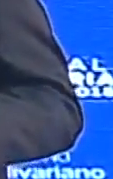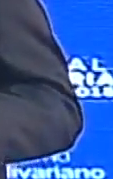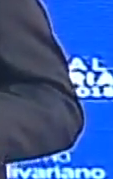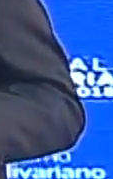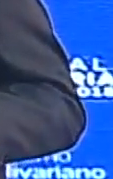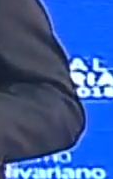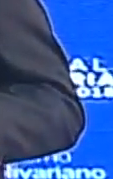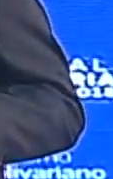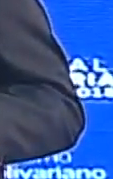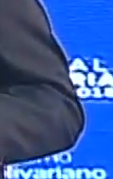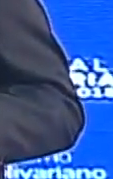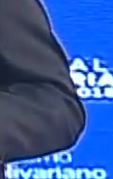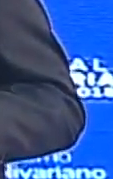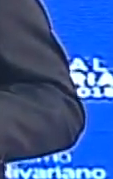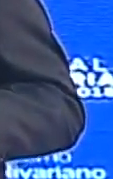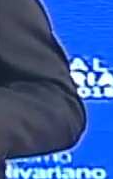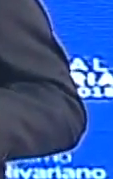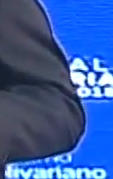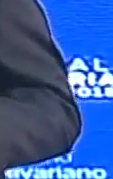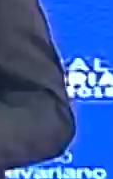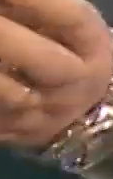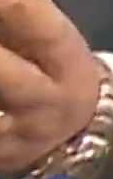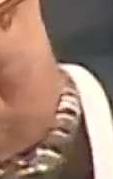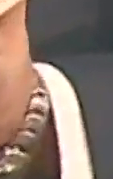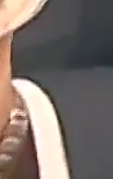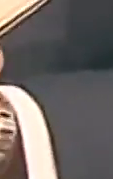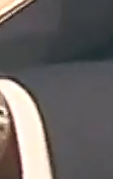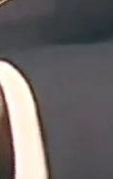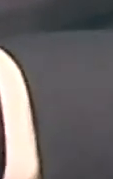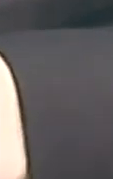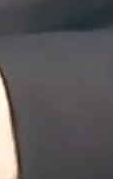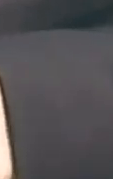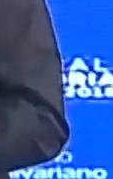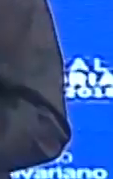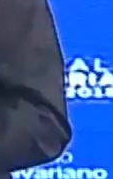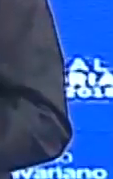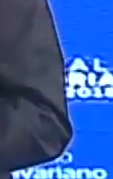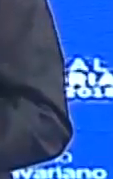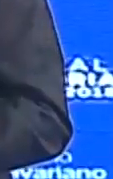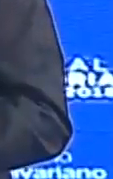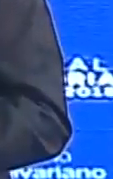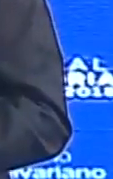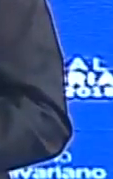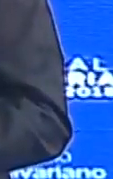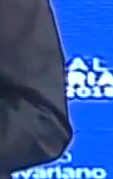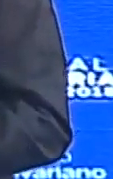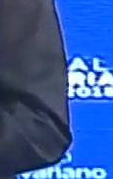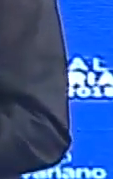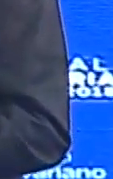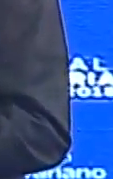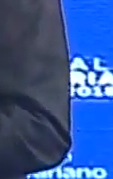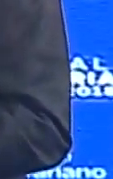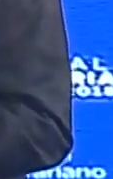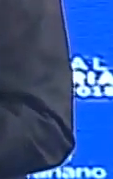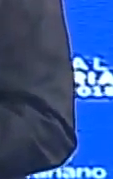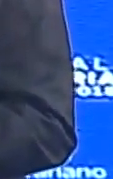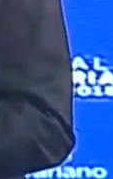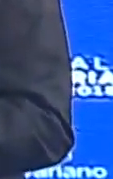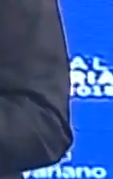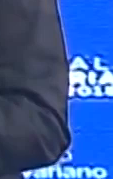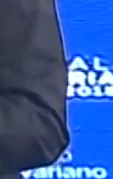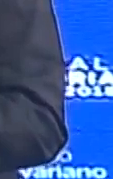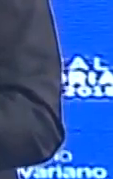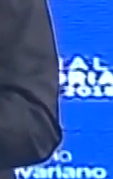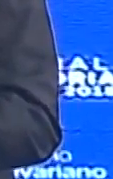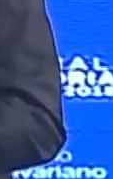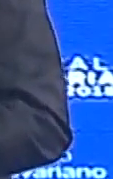multiplicar por millones. Este es un libro que recoge, compañero vicepresidente de Cultura y